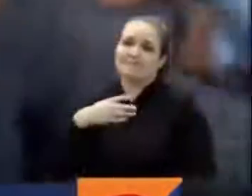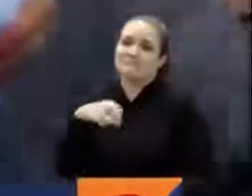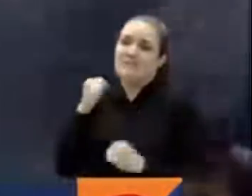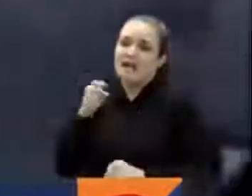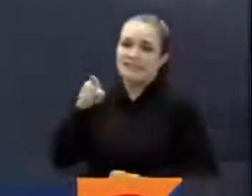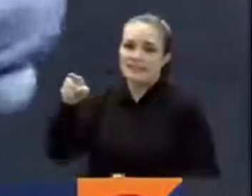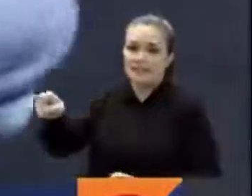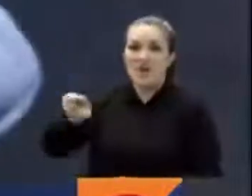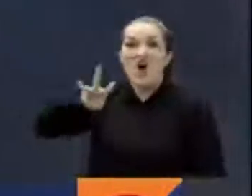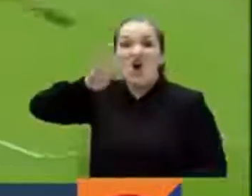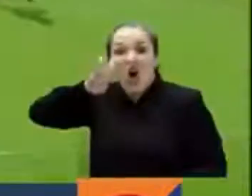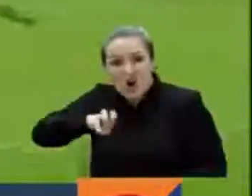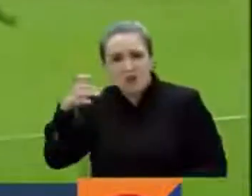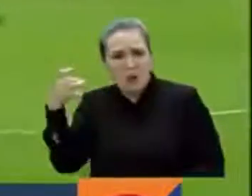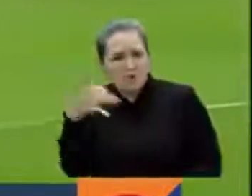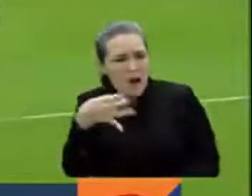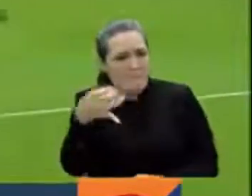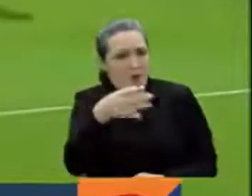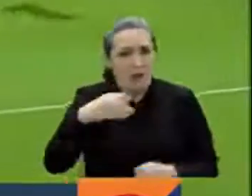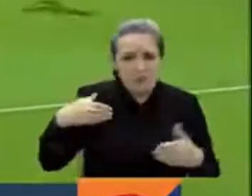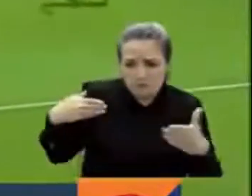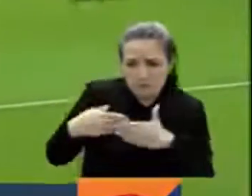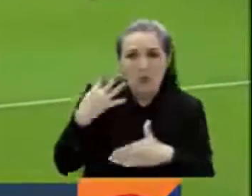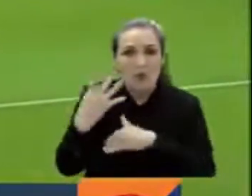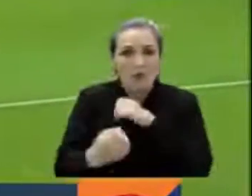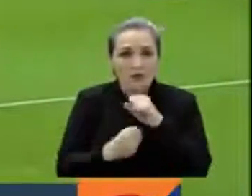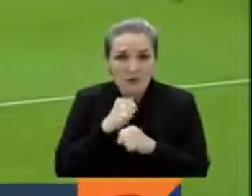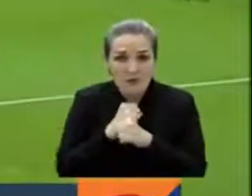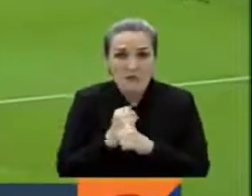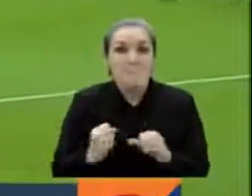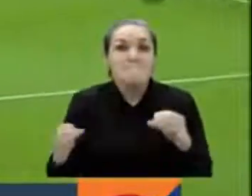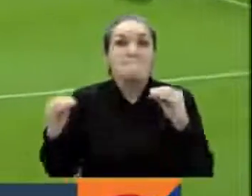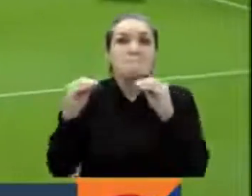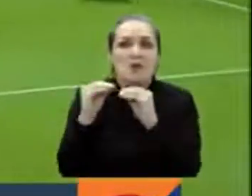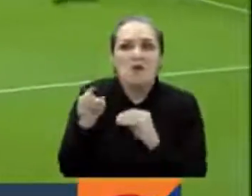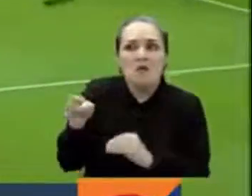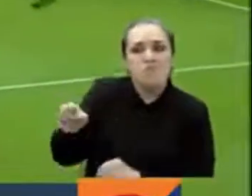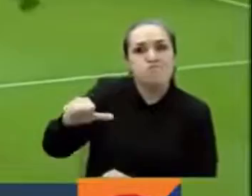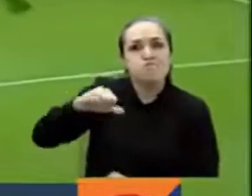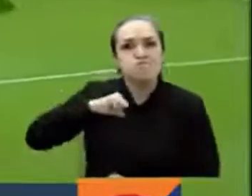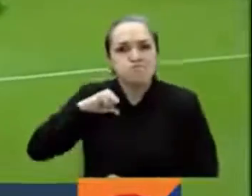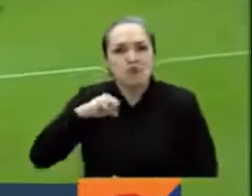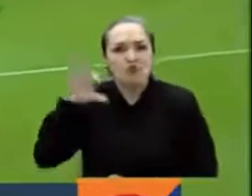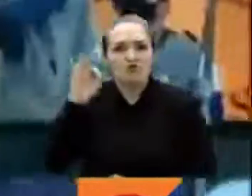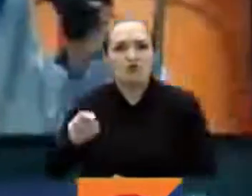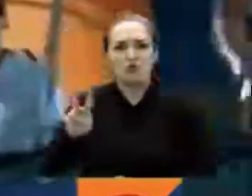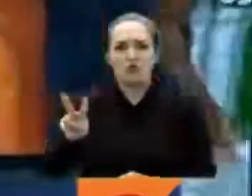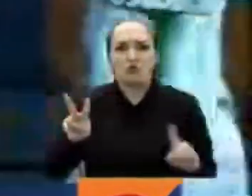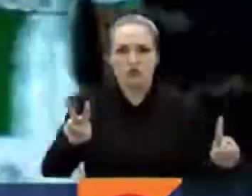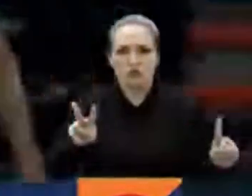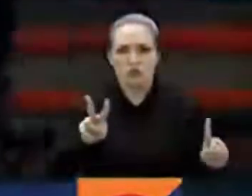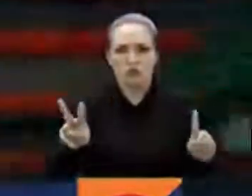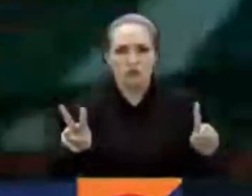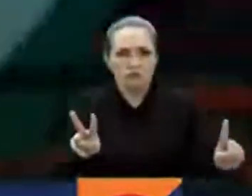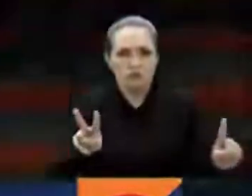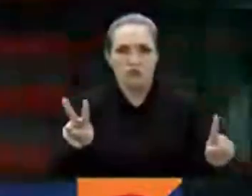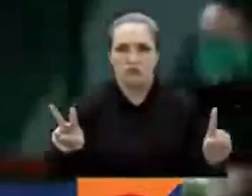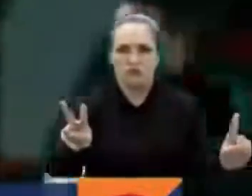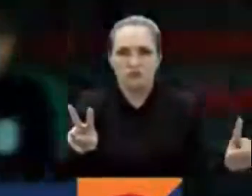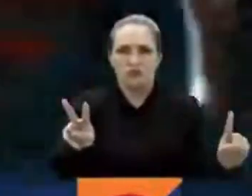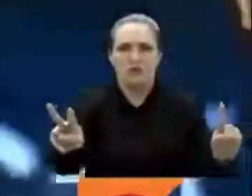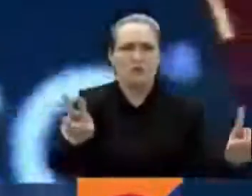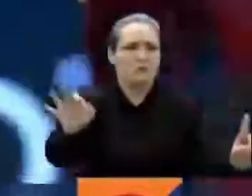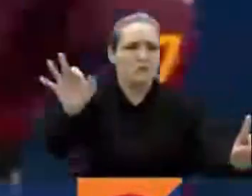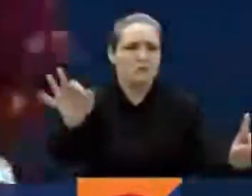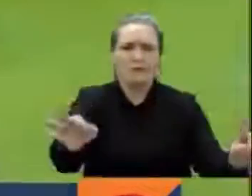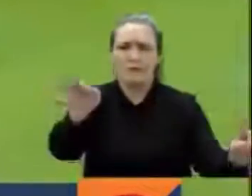victorias suma Tolima en estos 4 años, además teniendo un marcador en particular para la mayoría de encuentros. 2-1 es